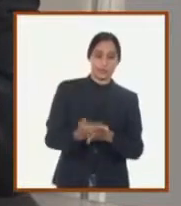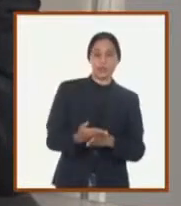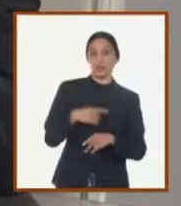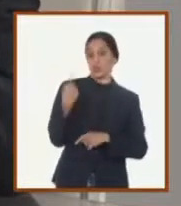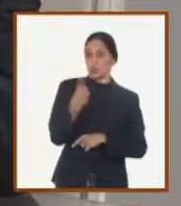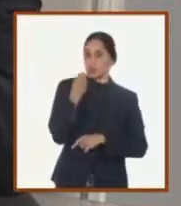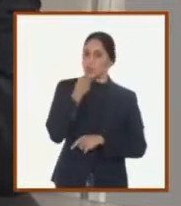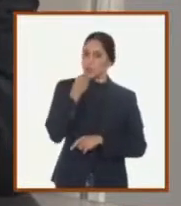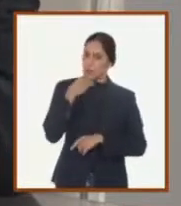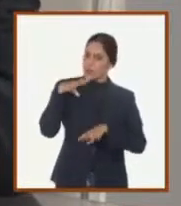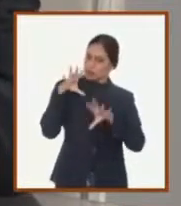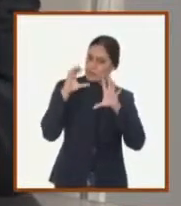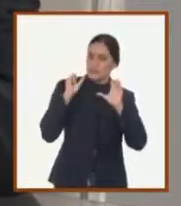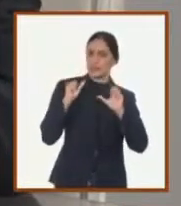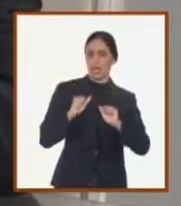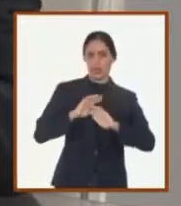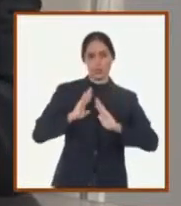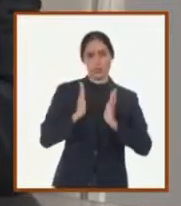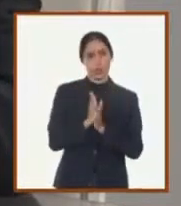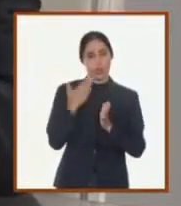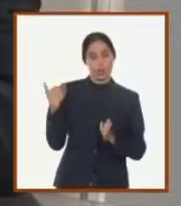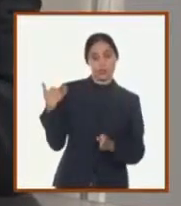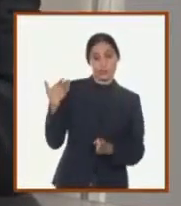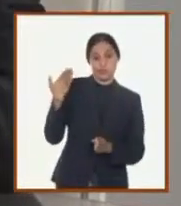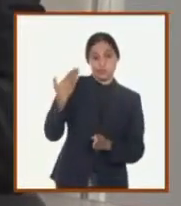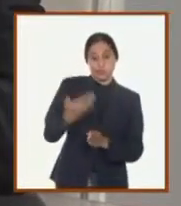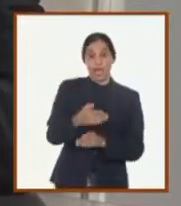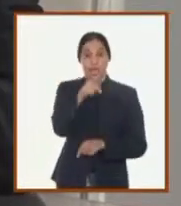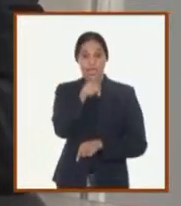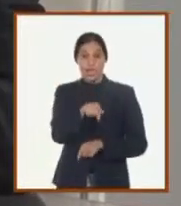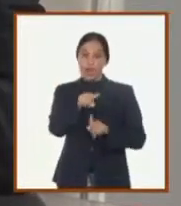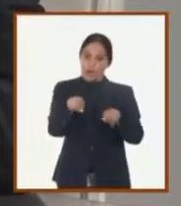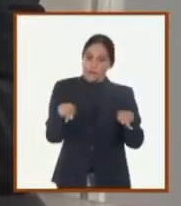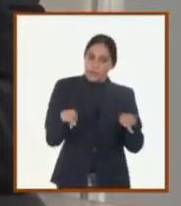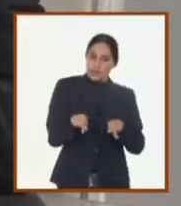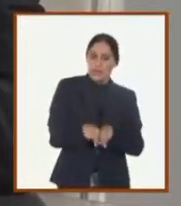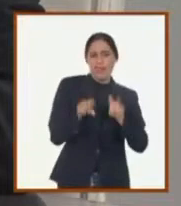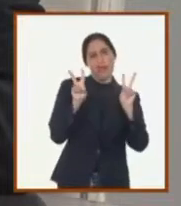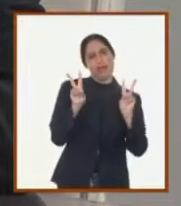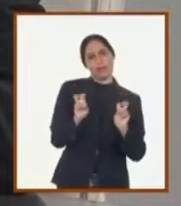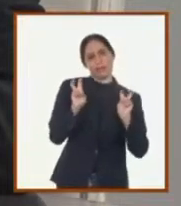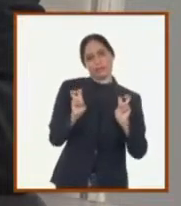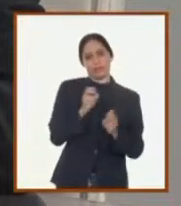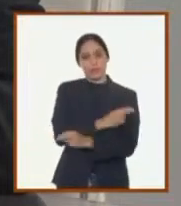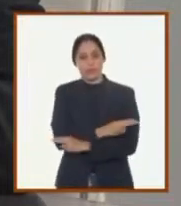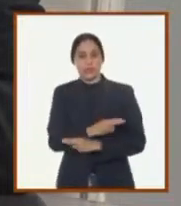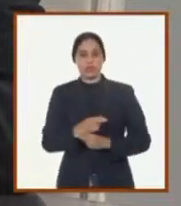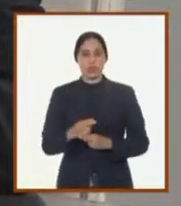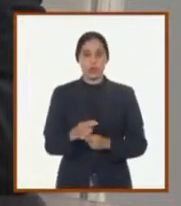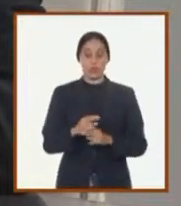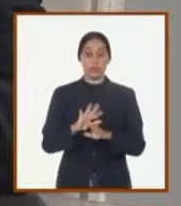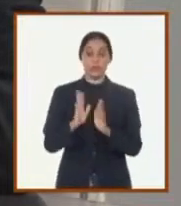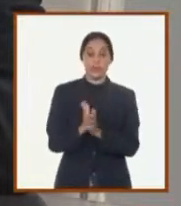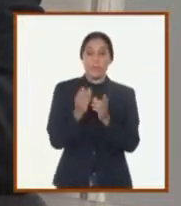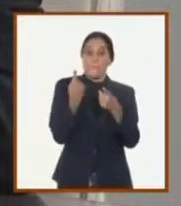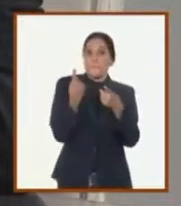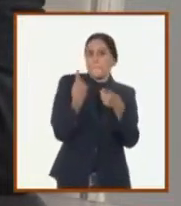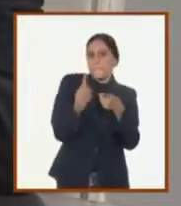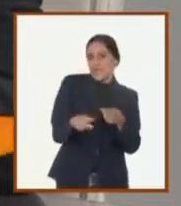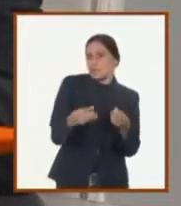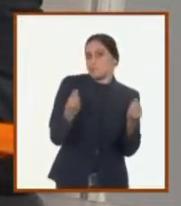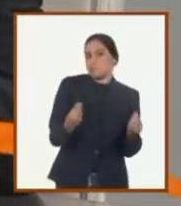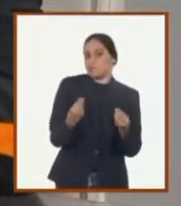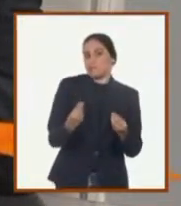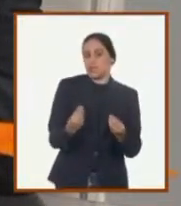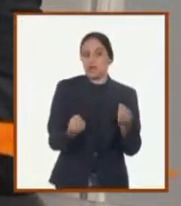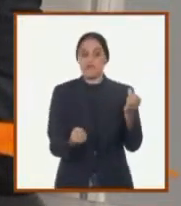entender que han pasado generaciones por la oficina de asuntos históricos pero eh la oficina realmente